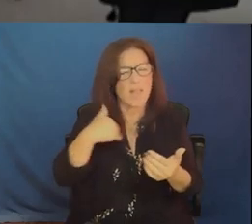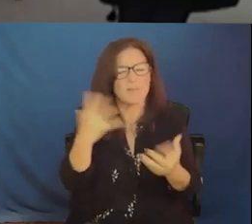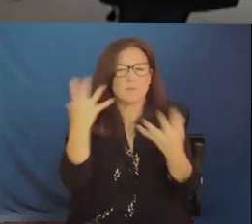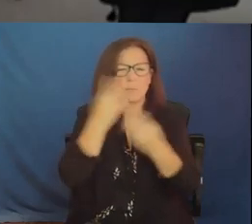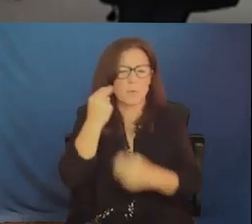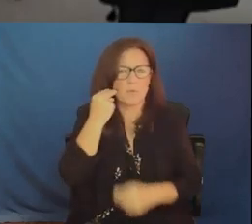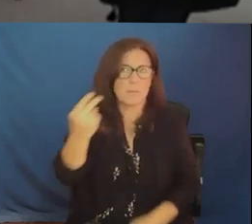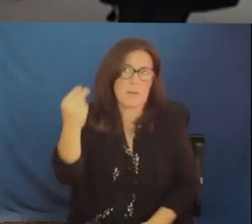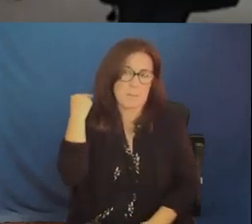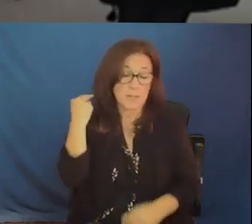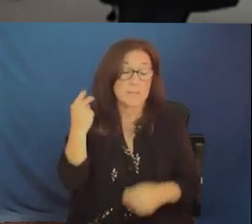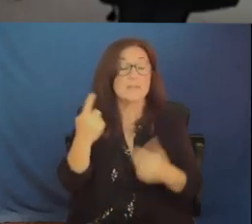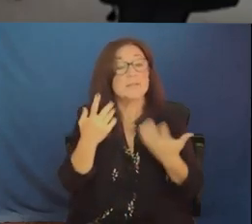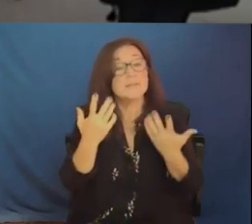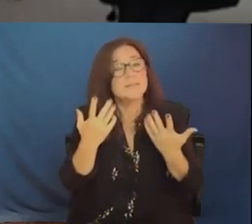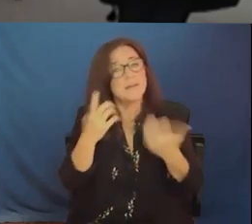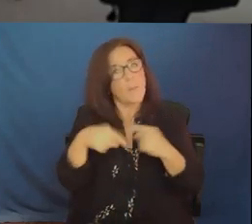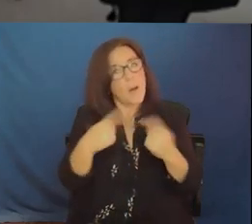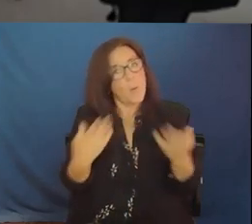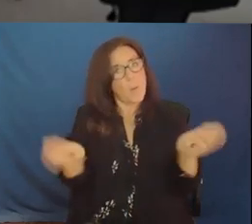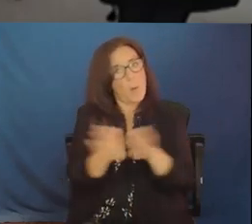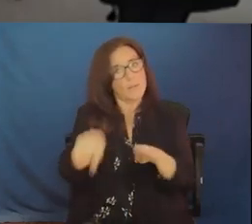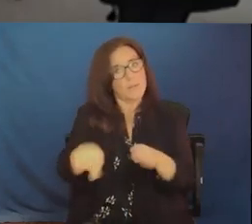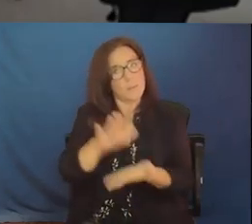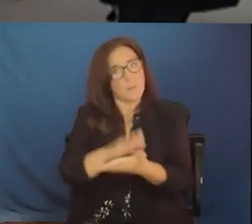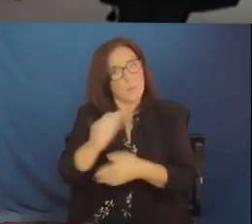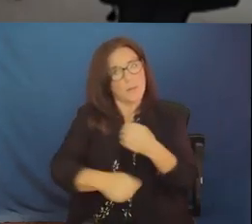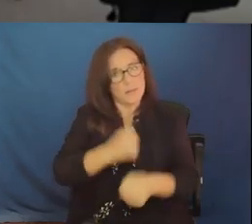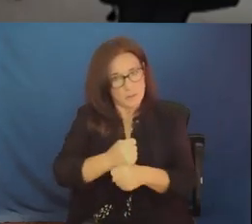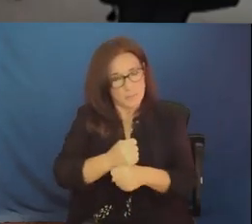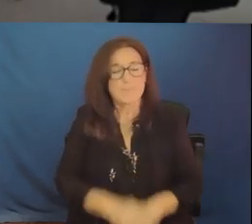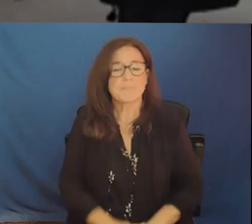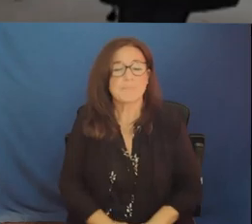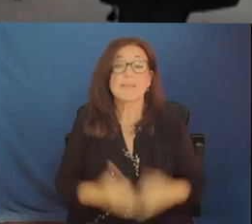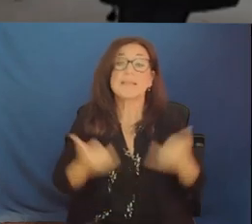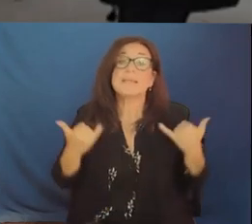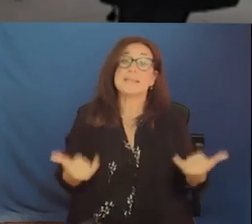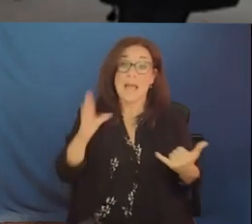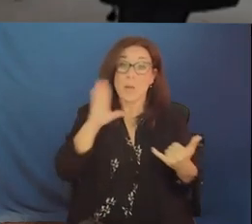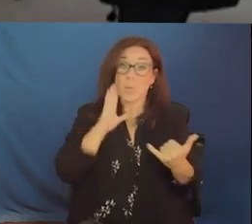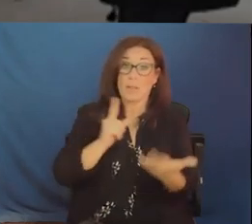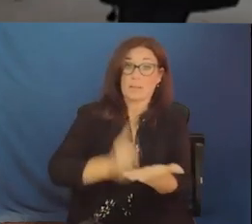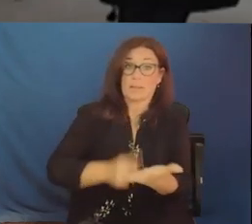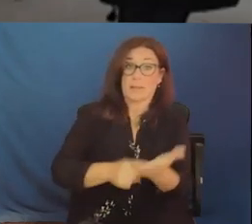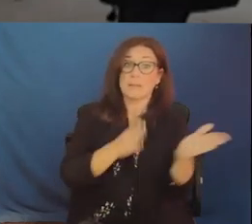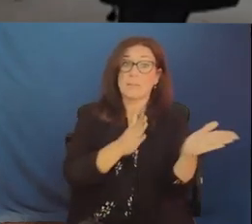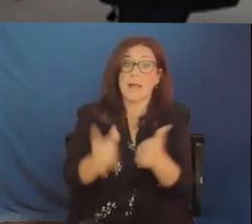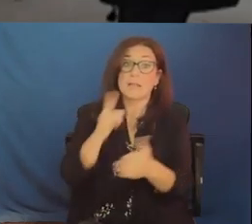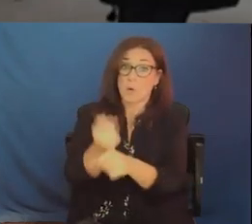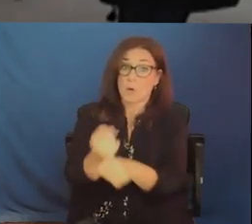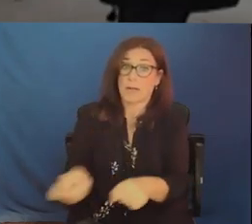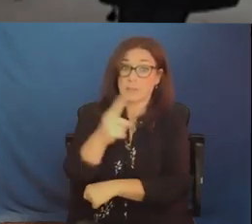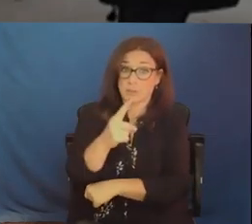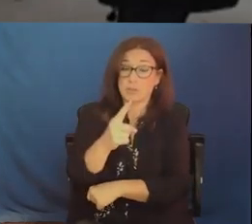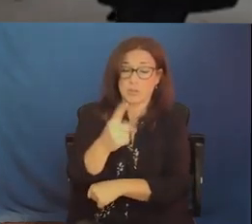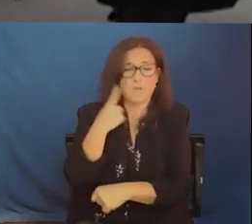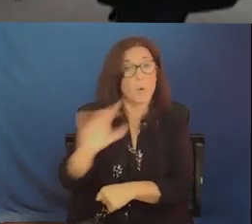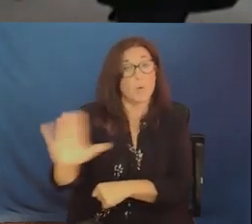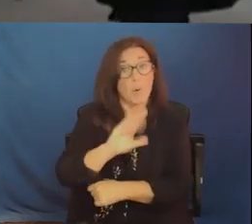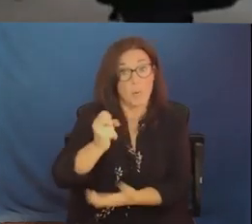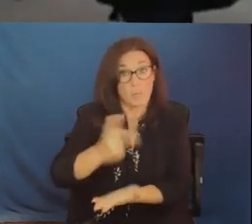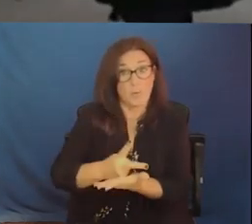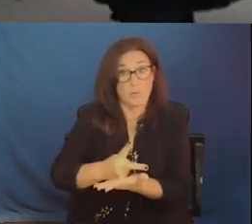este año escolar que ha sido histórico el día de hoy vamos a traer planes para los años el daño subsecuente para su aprobación y